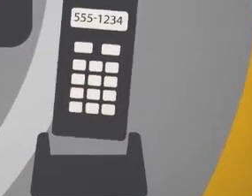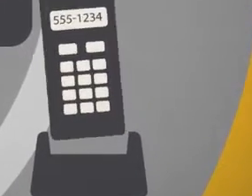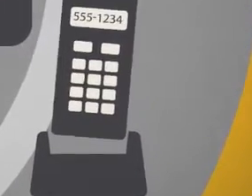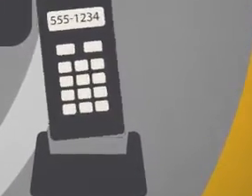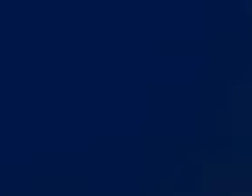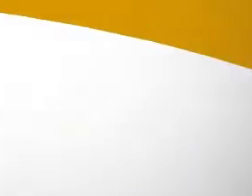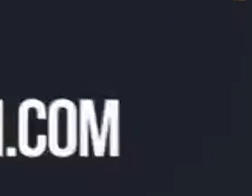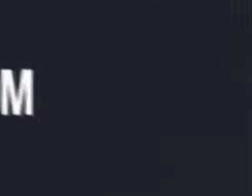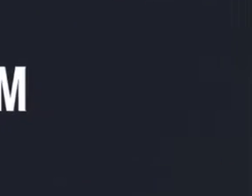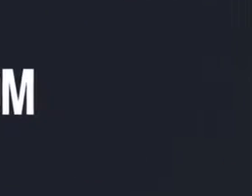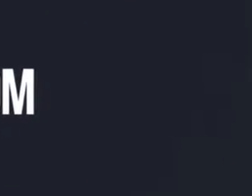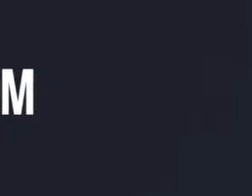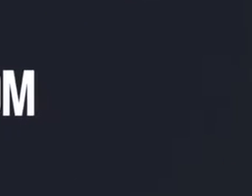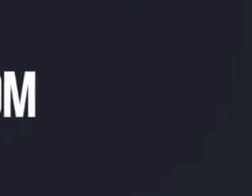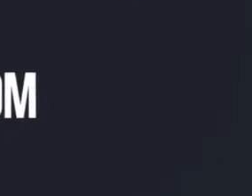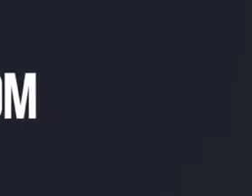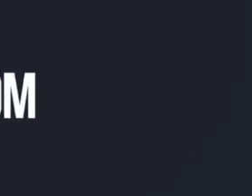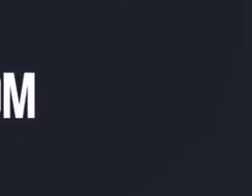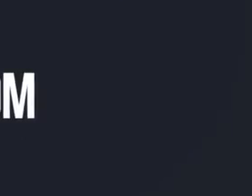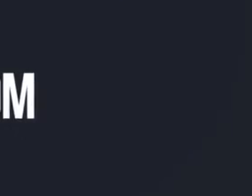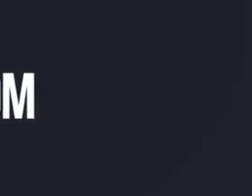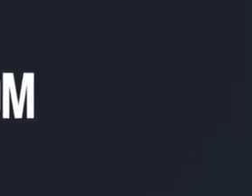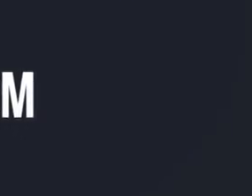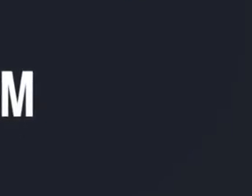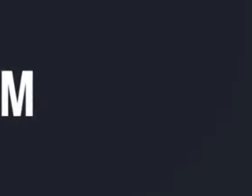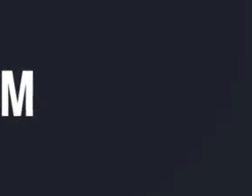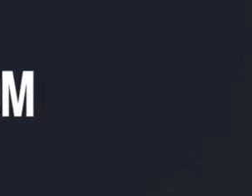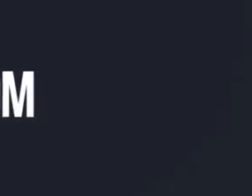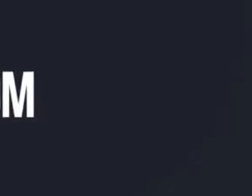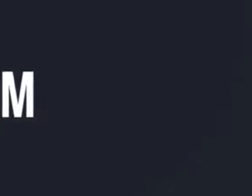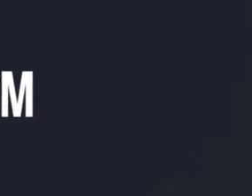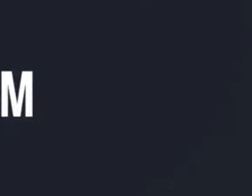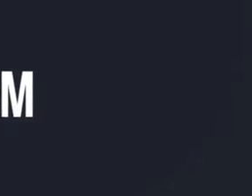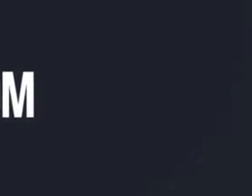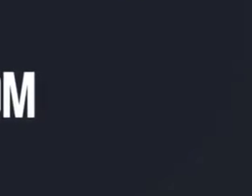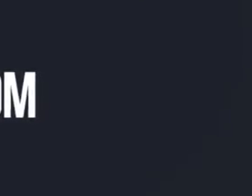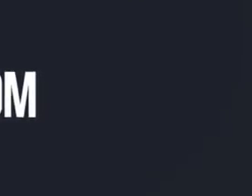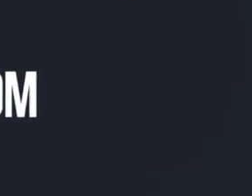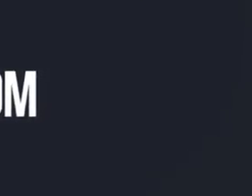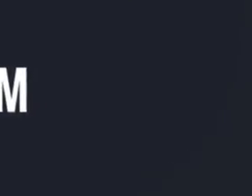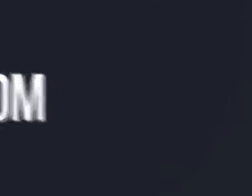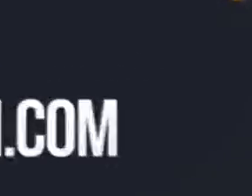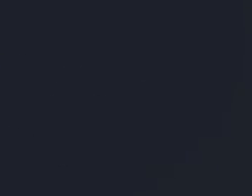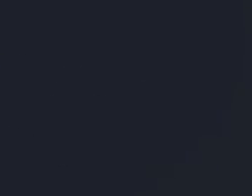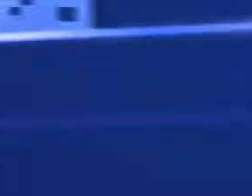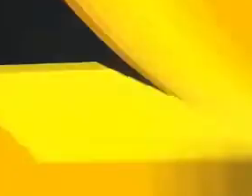niveles increíbles. Anímate a pautar con nosotros.